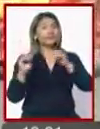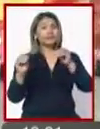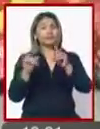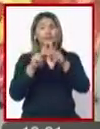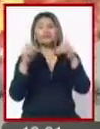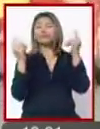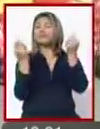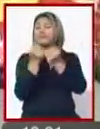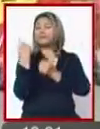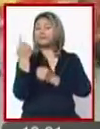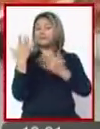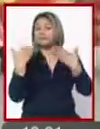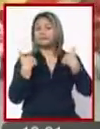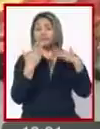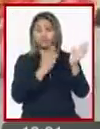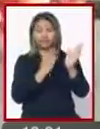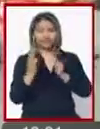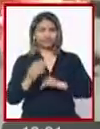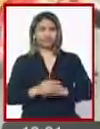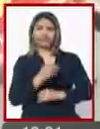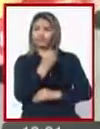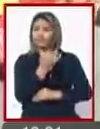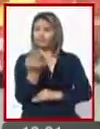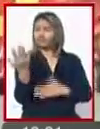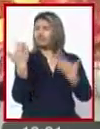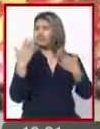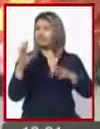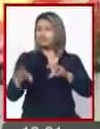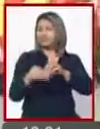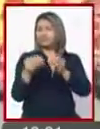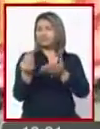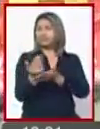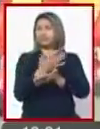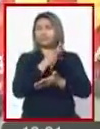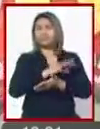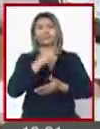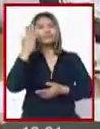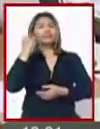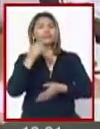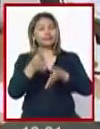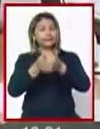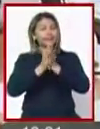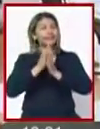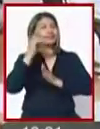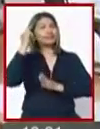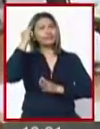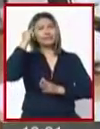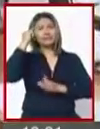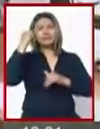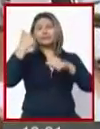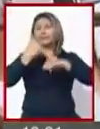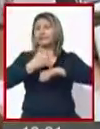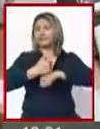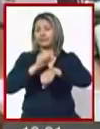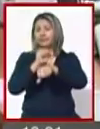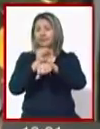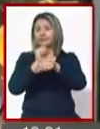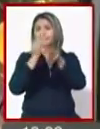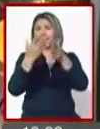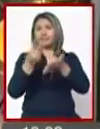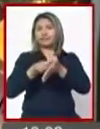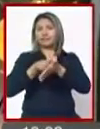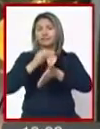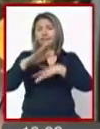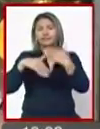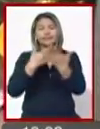movilizaciones departamentales también se tienen previstas, algunas que rechazan el incremento dispuesto, por lo que se ha pedido pensar en la estabilidad laboral y la